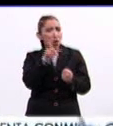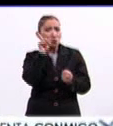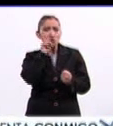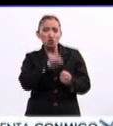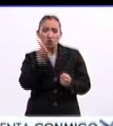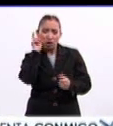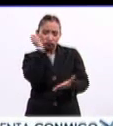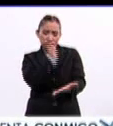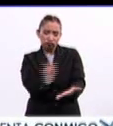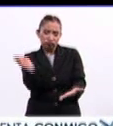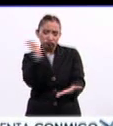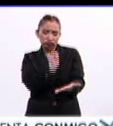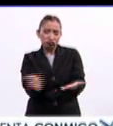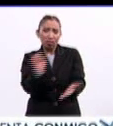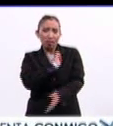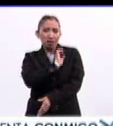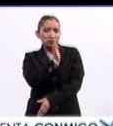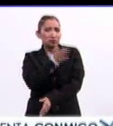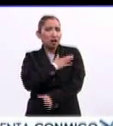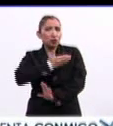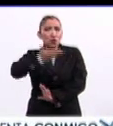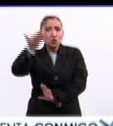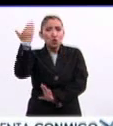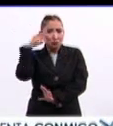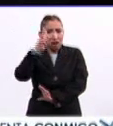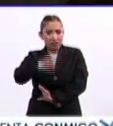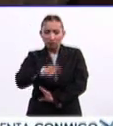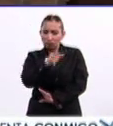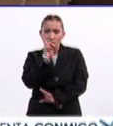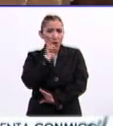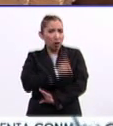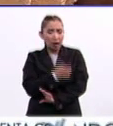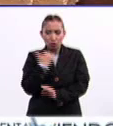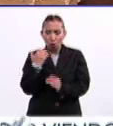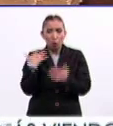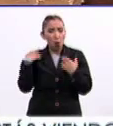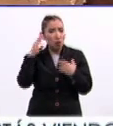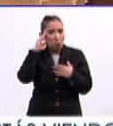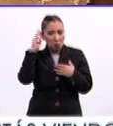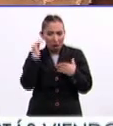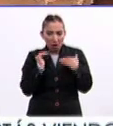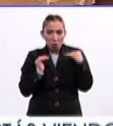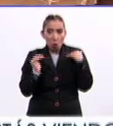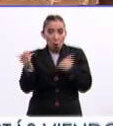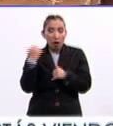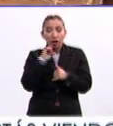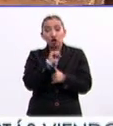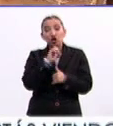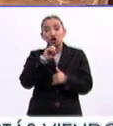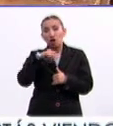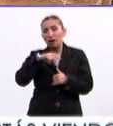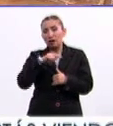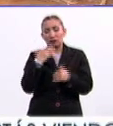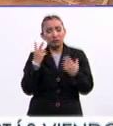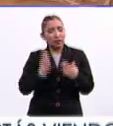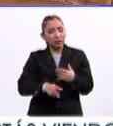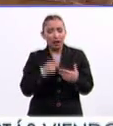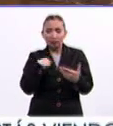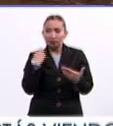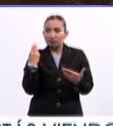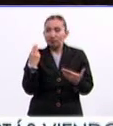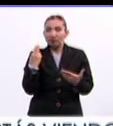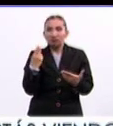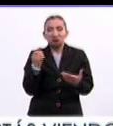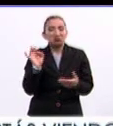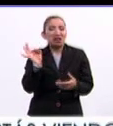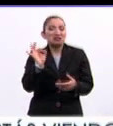española, definitivamente, ¿no? Es una maestra del género. Entonces los sonetos, híjole, quizá requieran